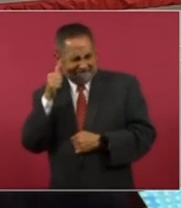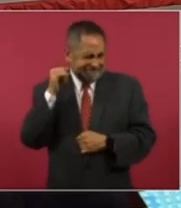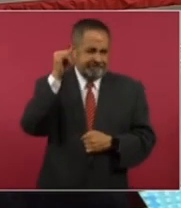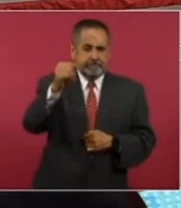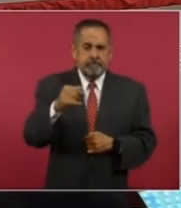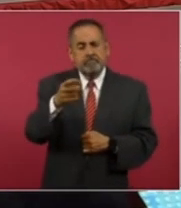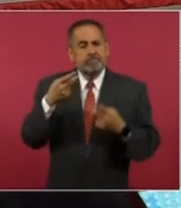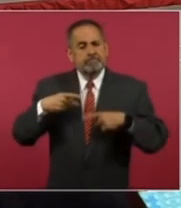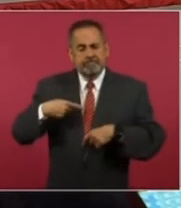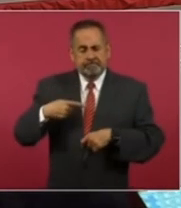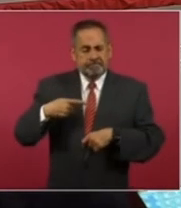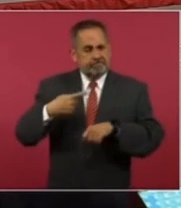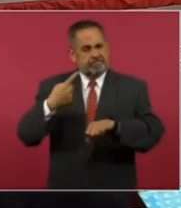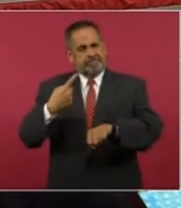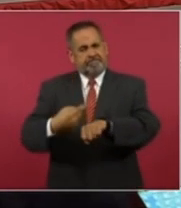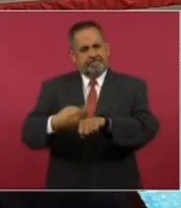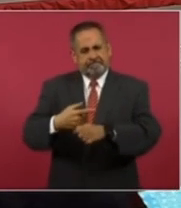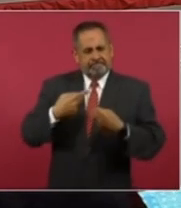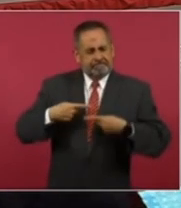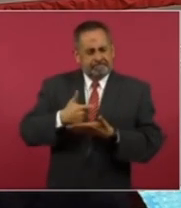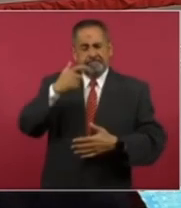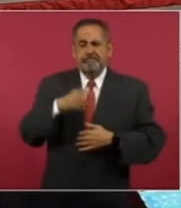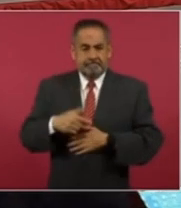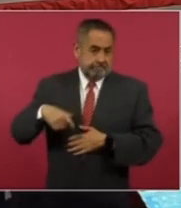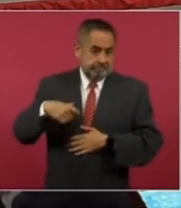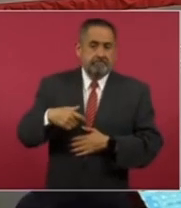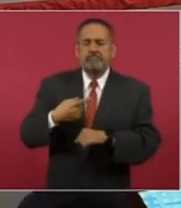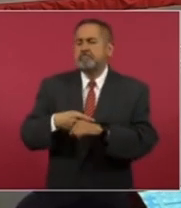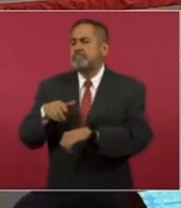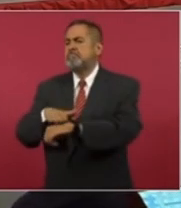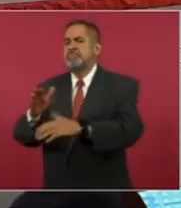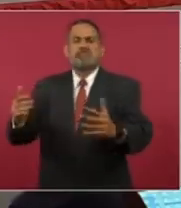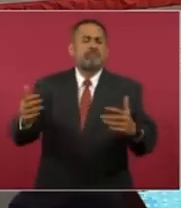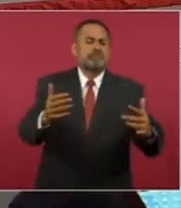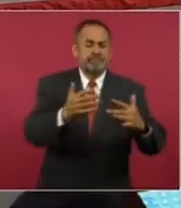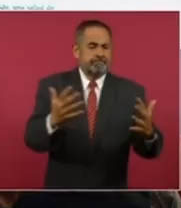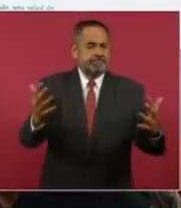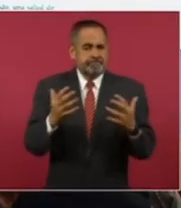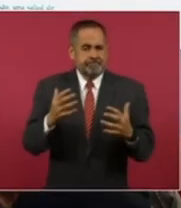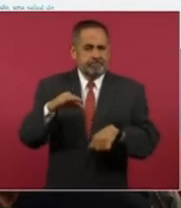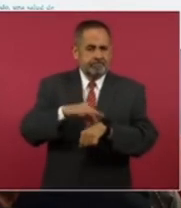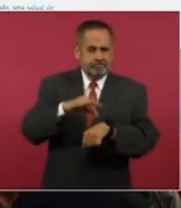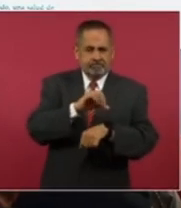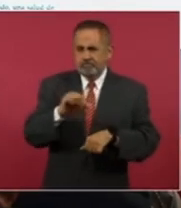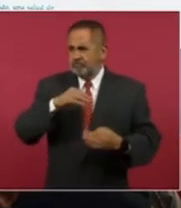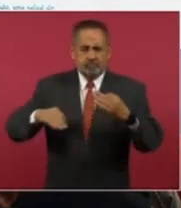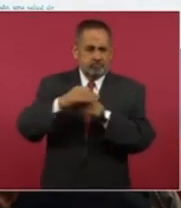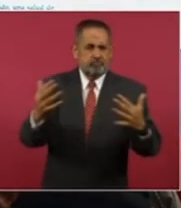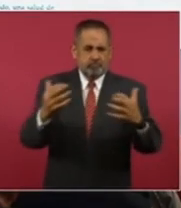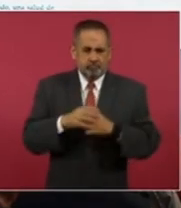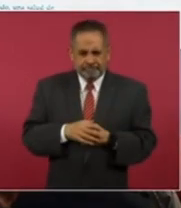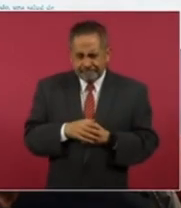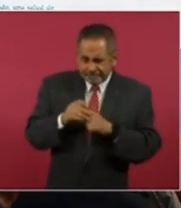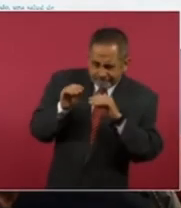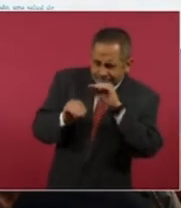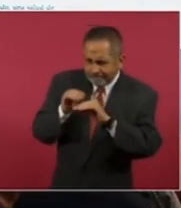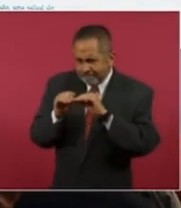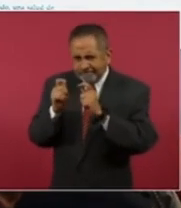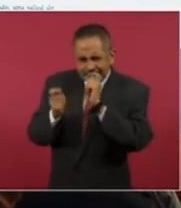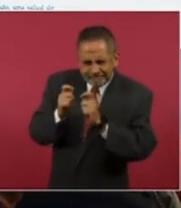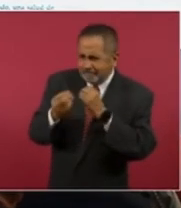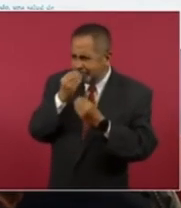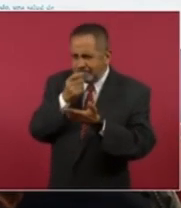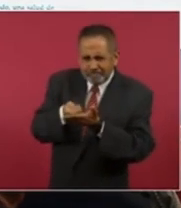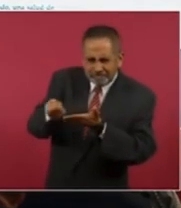que enfermó gravemente, reunió a los mejores médicos de todo el imperio, que le aplicaron todos los remedios que